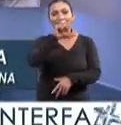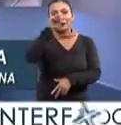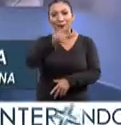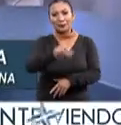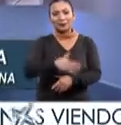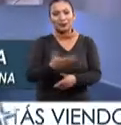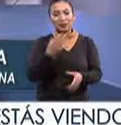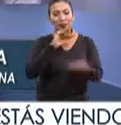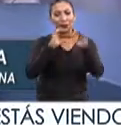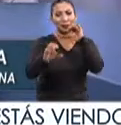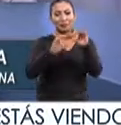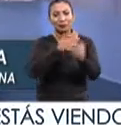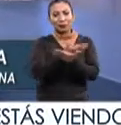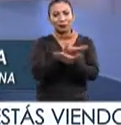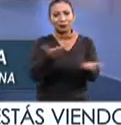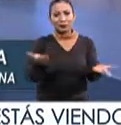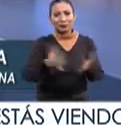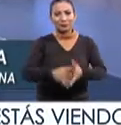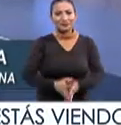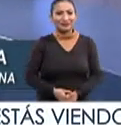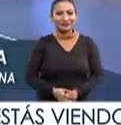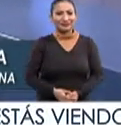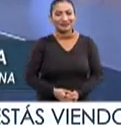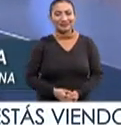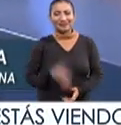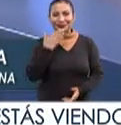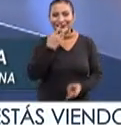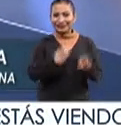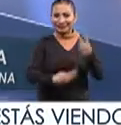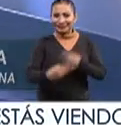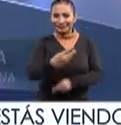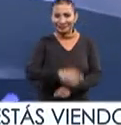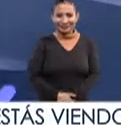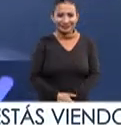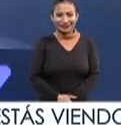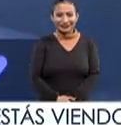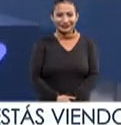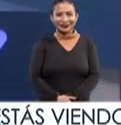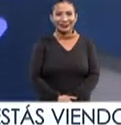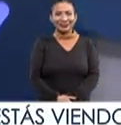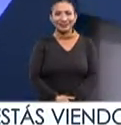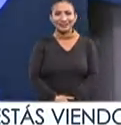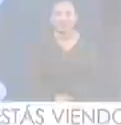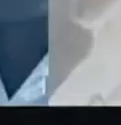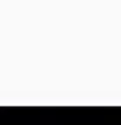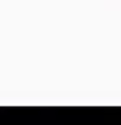señas mexicana y nos permite comunicarnos también con ustedes. Bienvenidos.